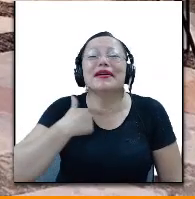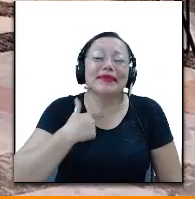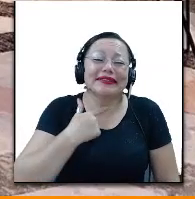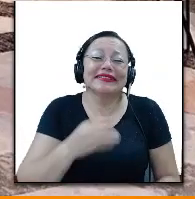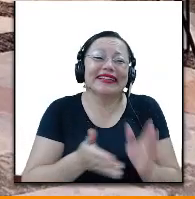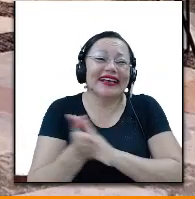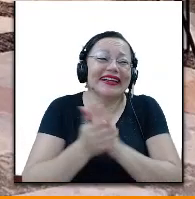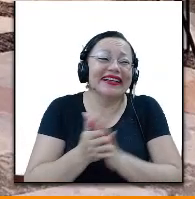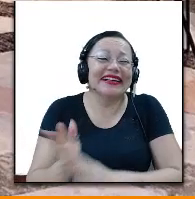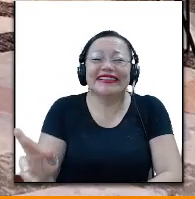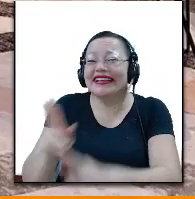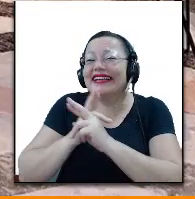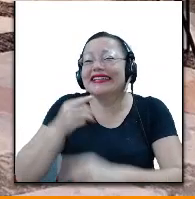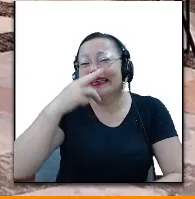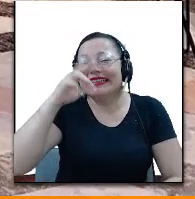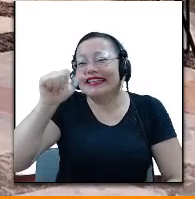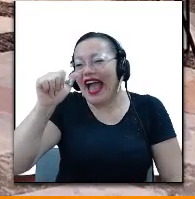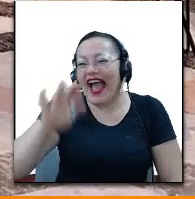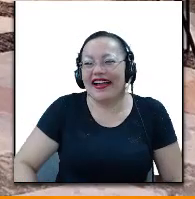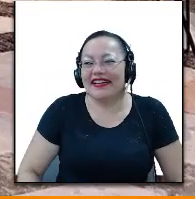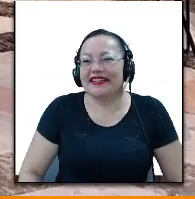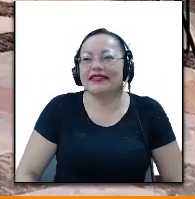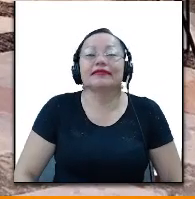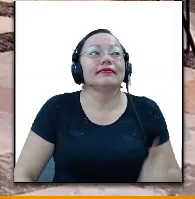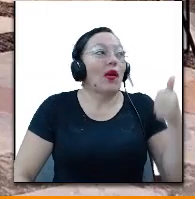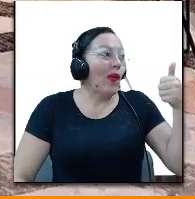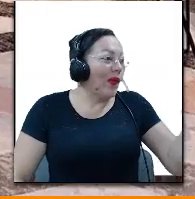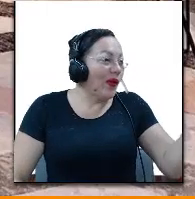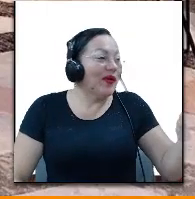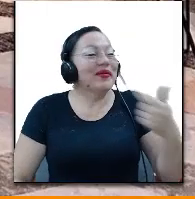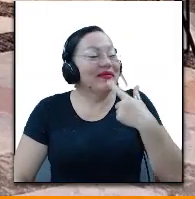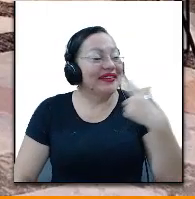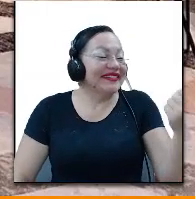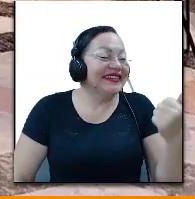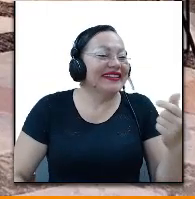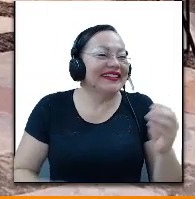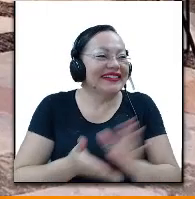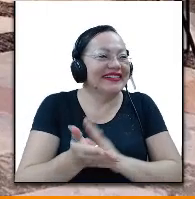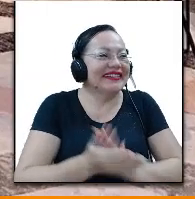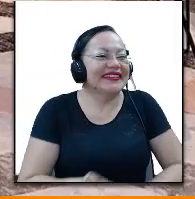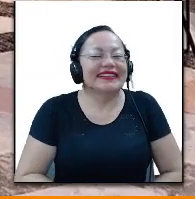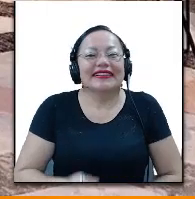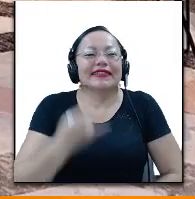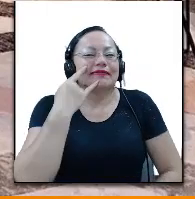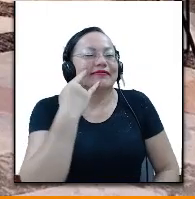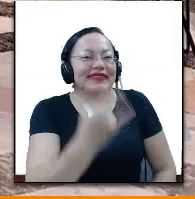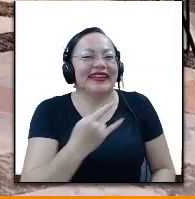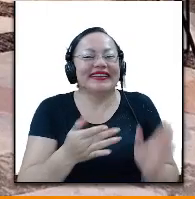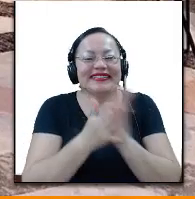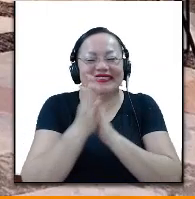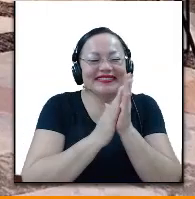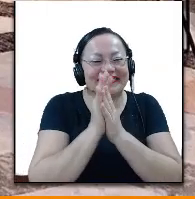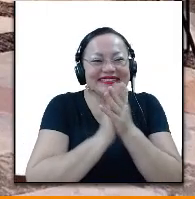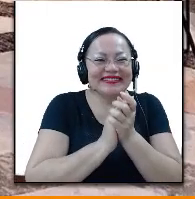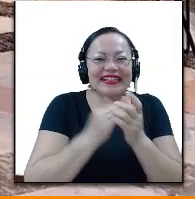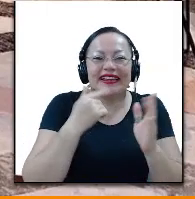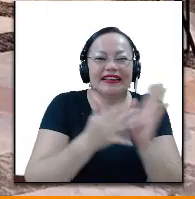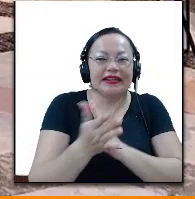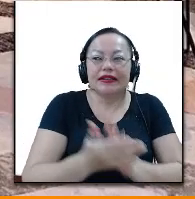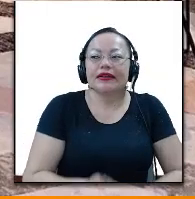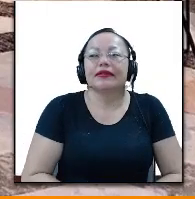Yo espero que sea niña. Muy bien. Qué interesante. Muy bien, muy bien, muy bien.